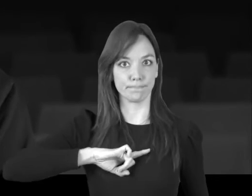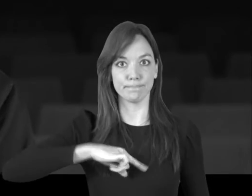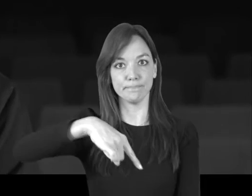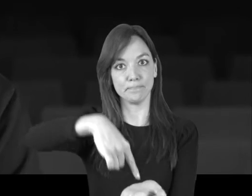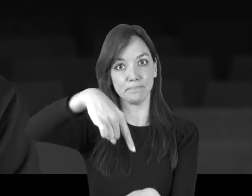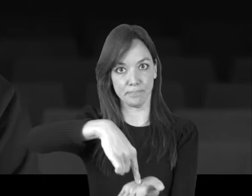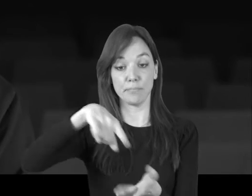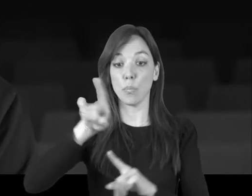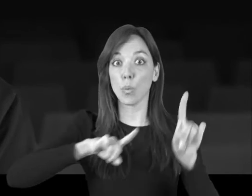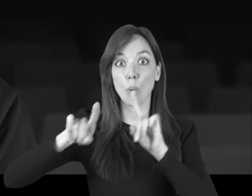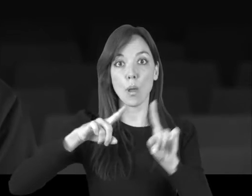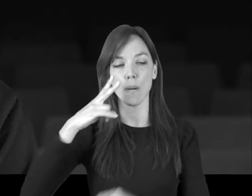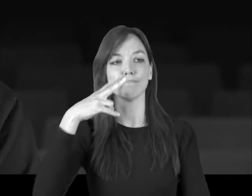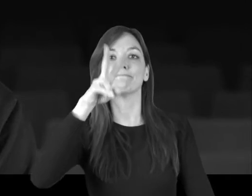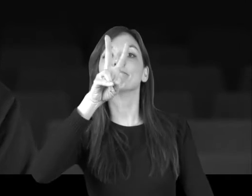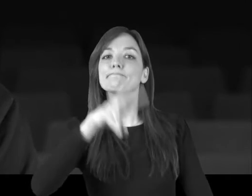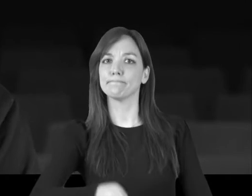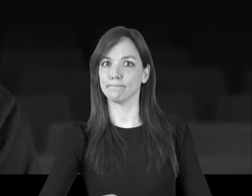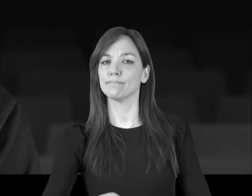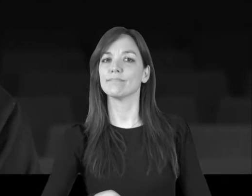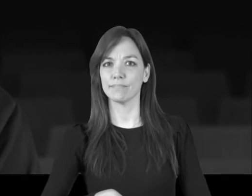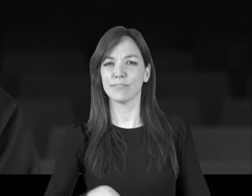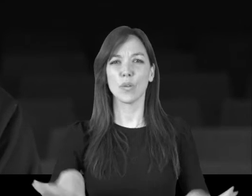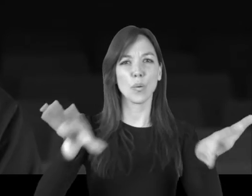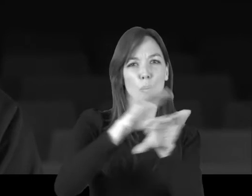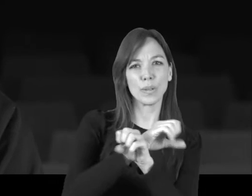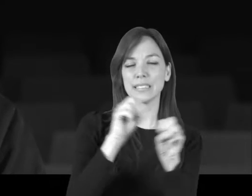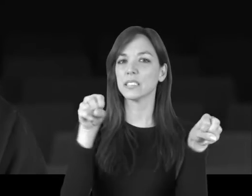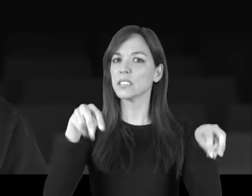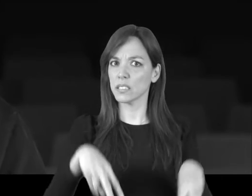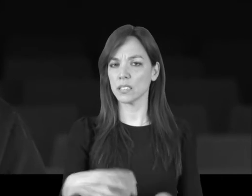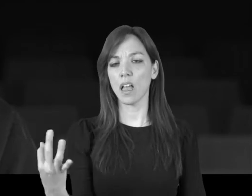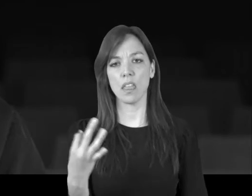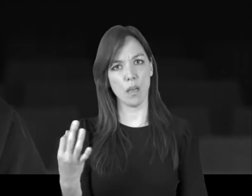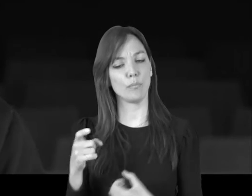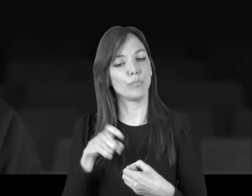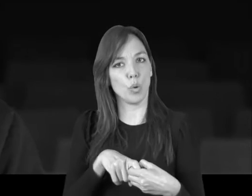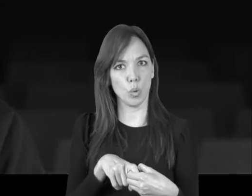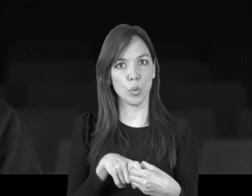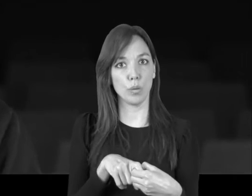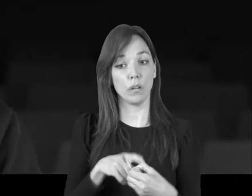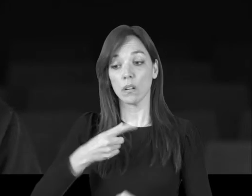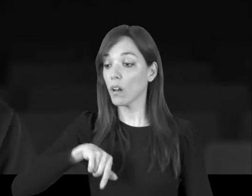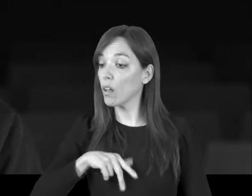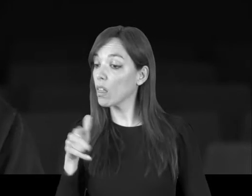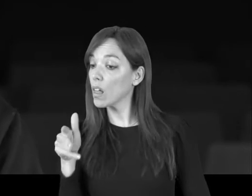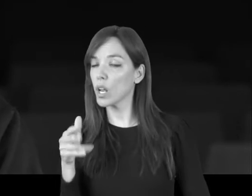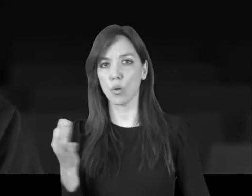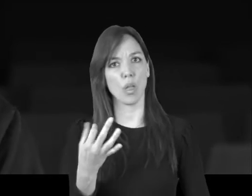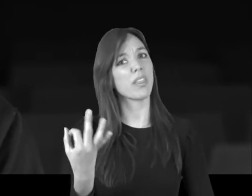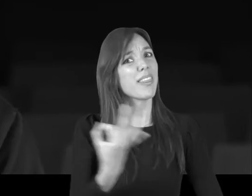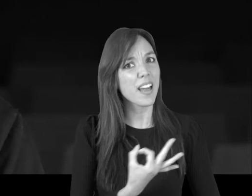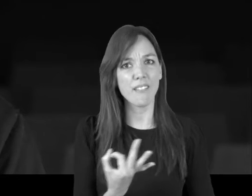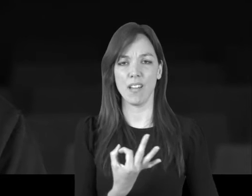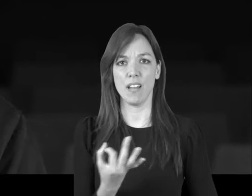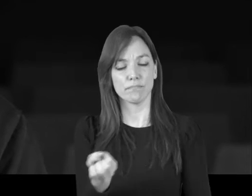y necesitamos que se nos escuche, que este problema se visibilice, sin plantear ninguna guerra, simplemente estar ahí. Y eso no es un